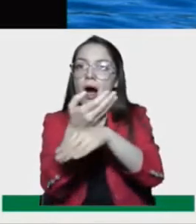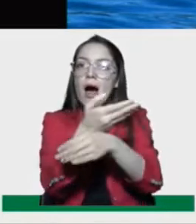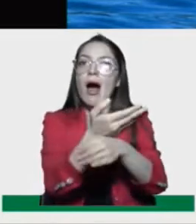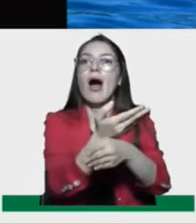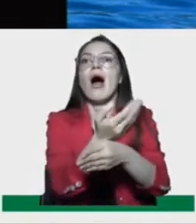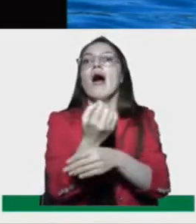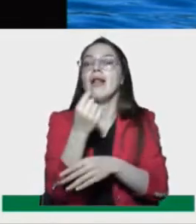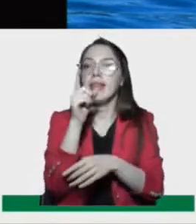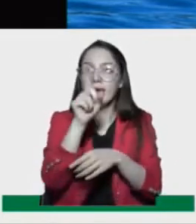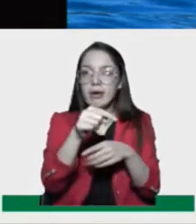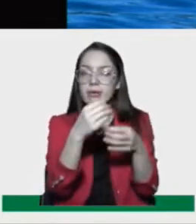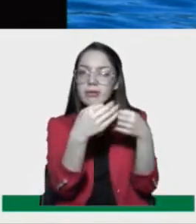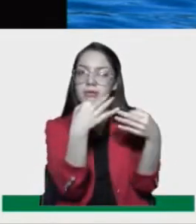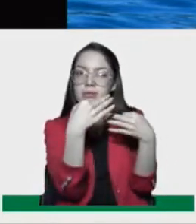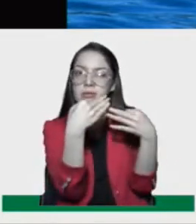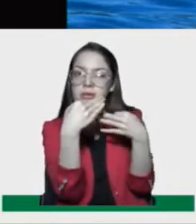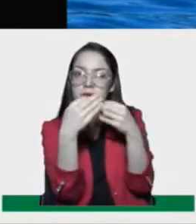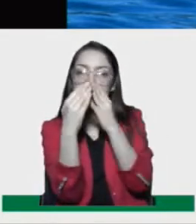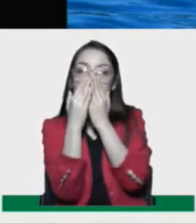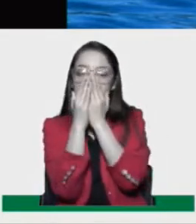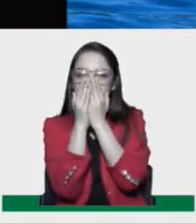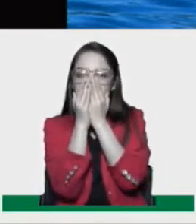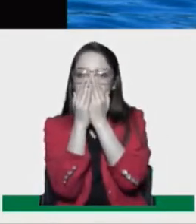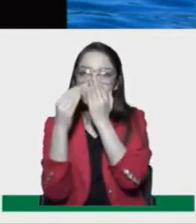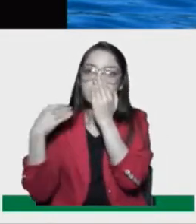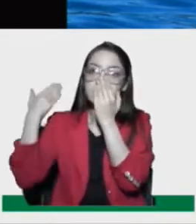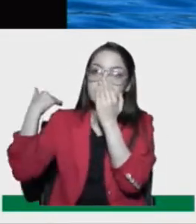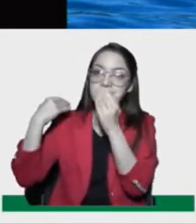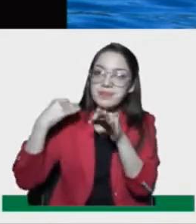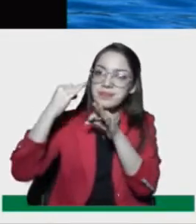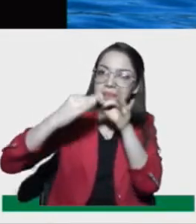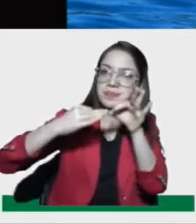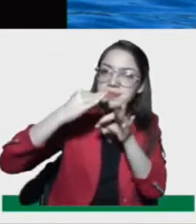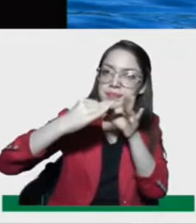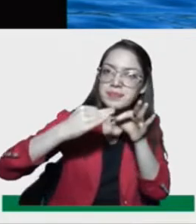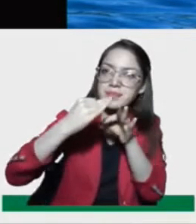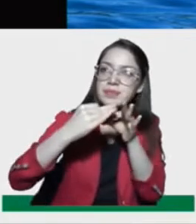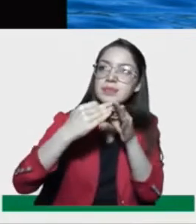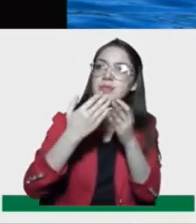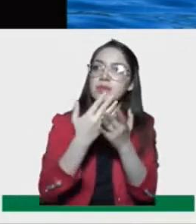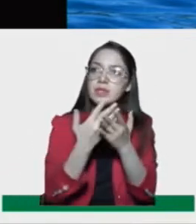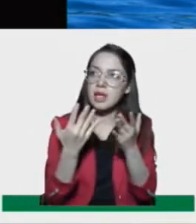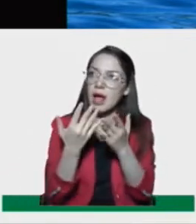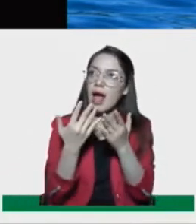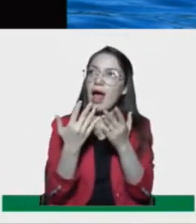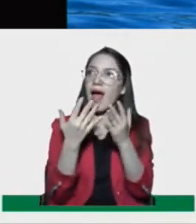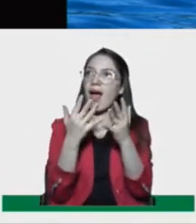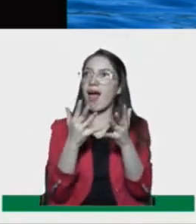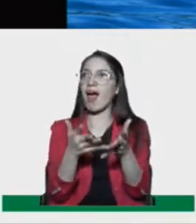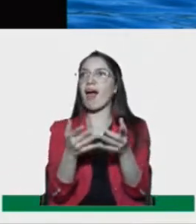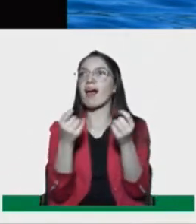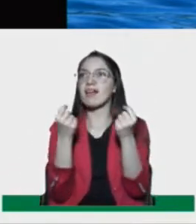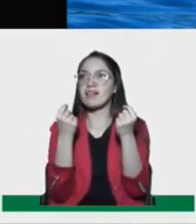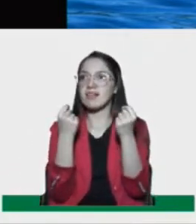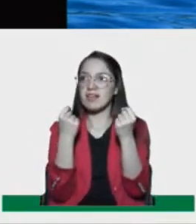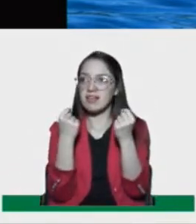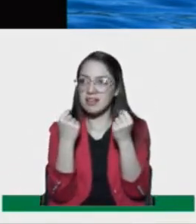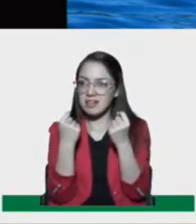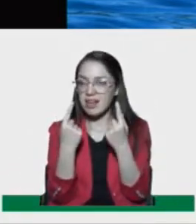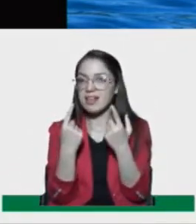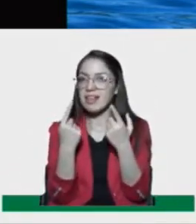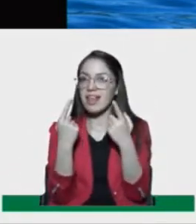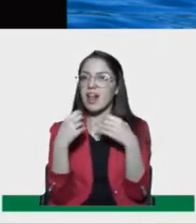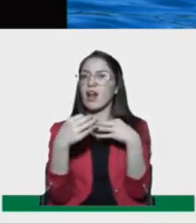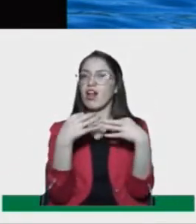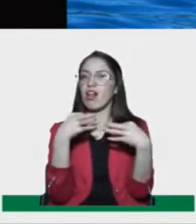austral que había sido tan sobre explotada y habíamos llegado a tener el 1% de la población que habíamos tenido